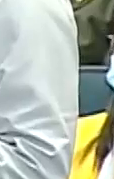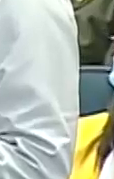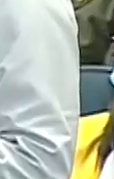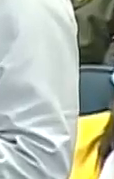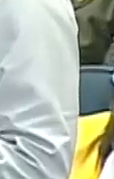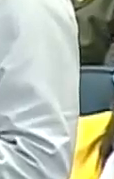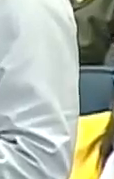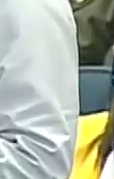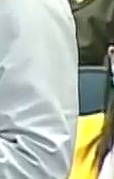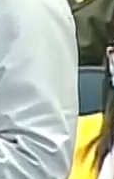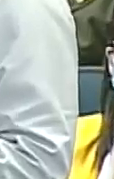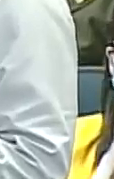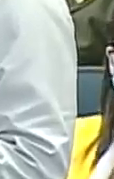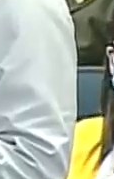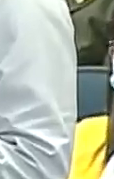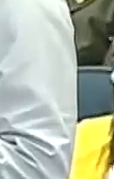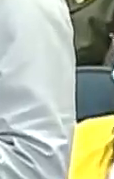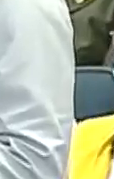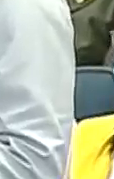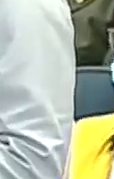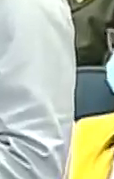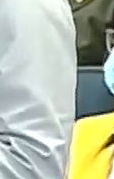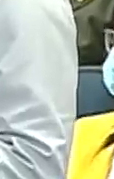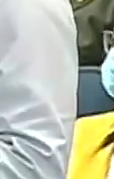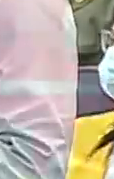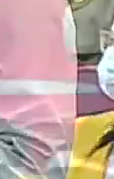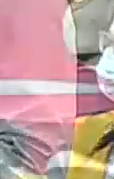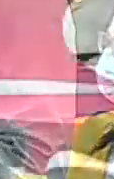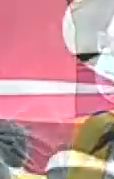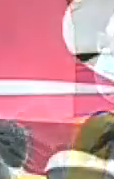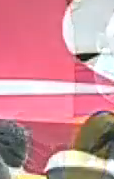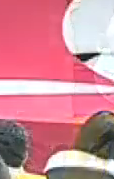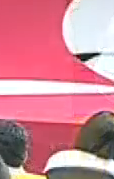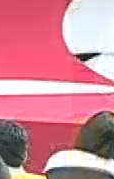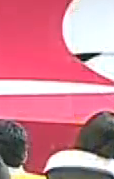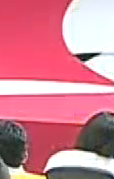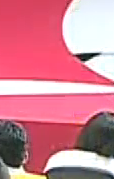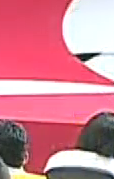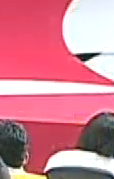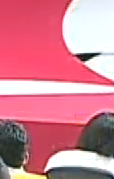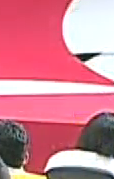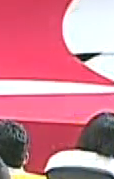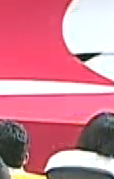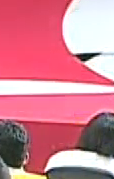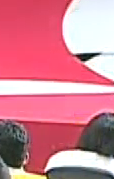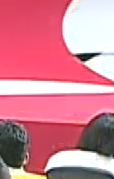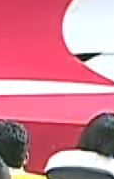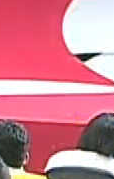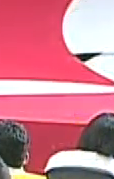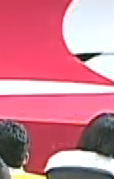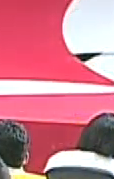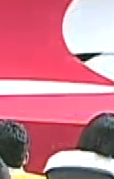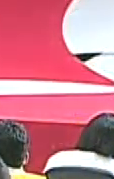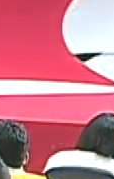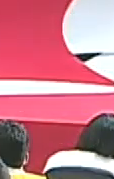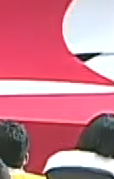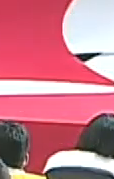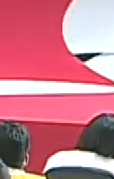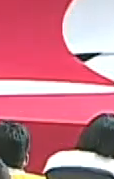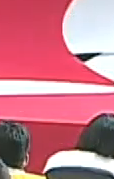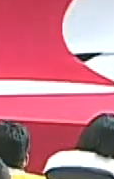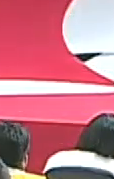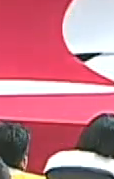nosotros, las y los graduandos de médicas y médicos especialistas, enfermeras y enfermeros